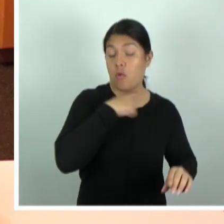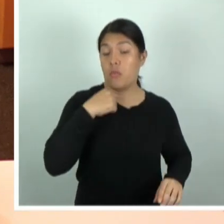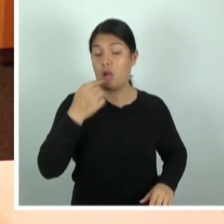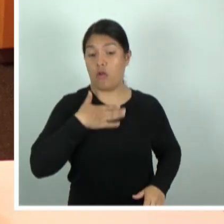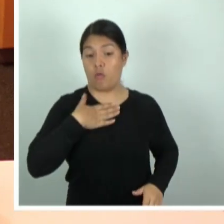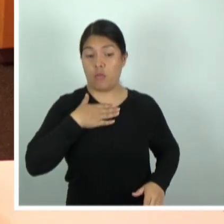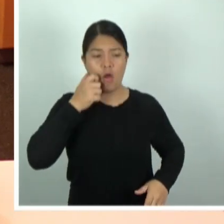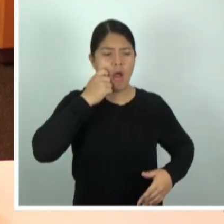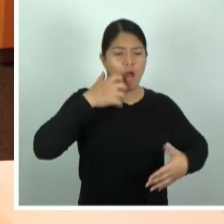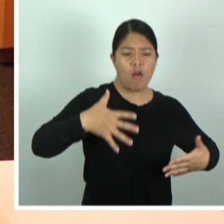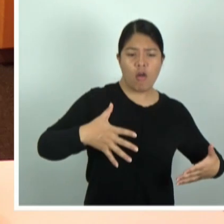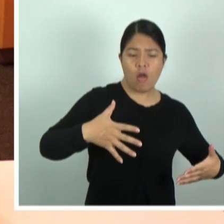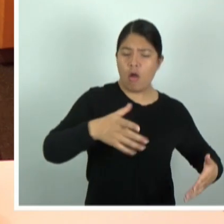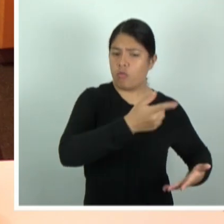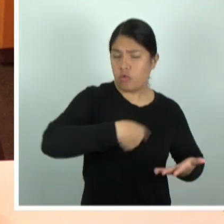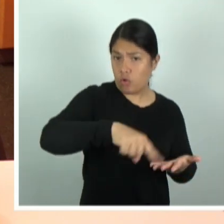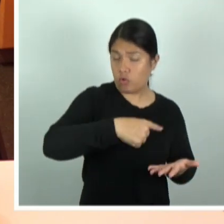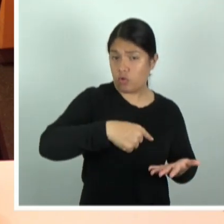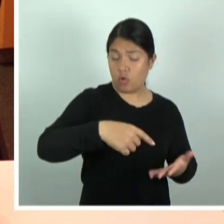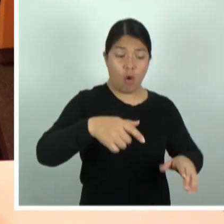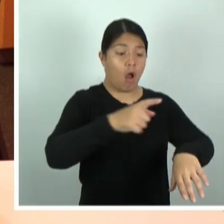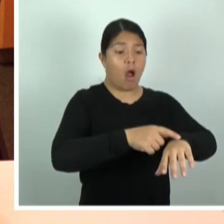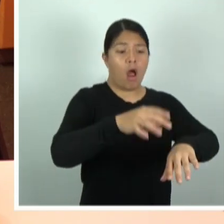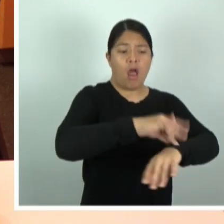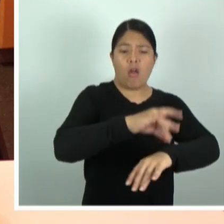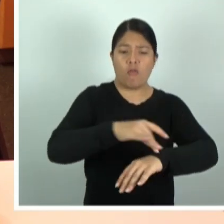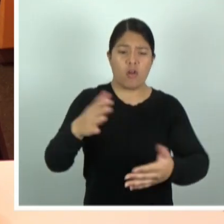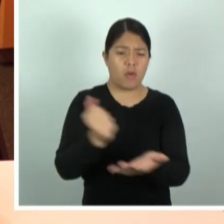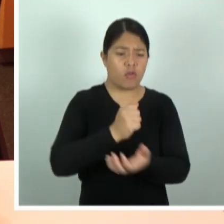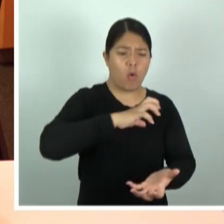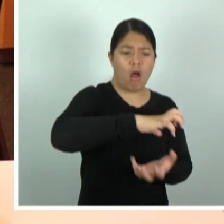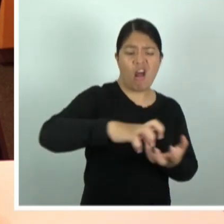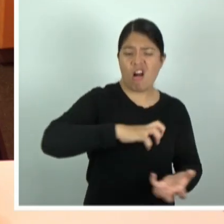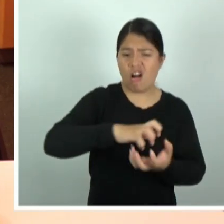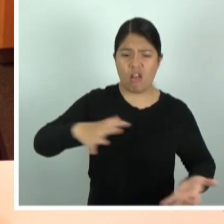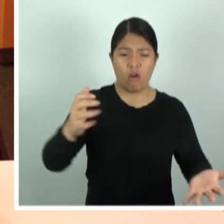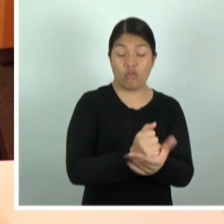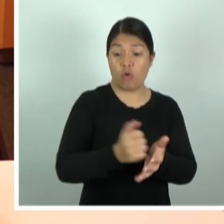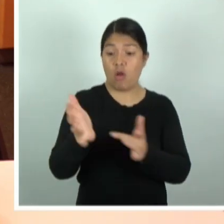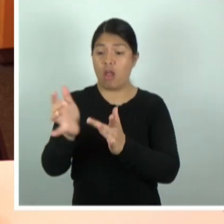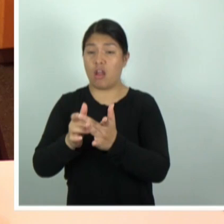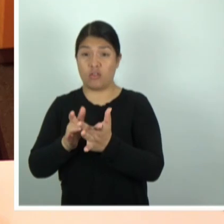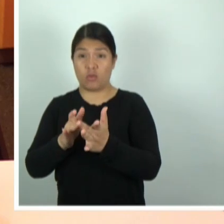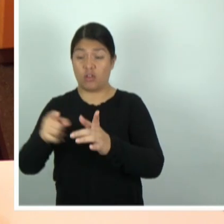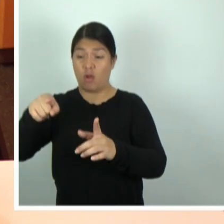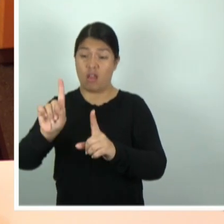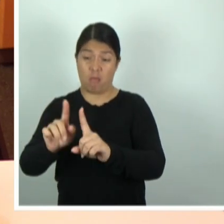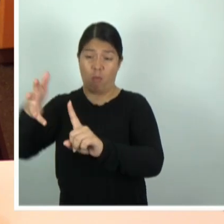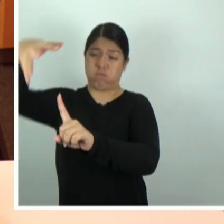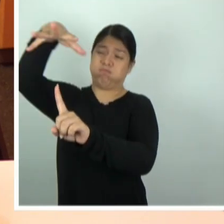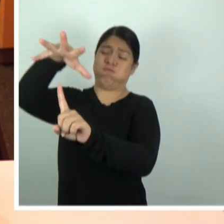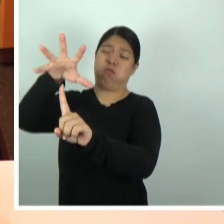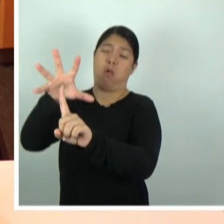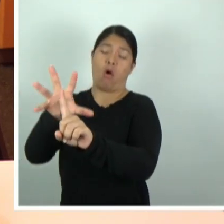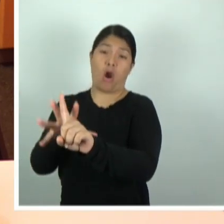nuestra enfermedad, toda nuestra rebelión, dice la Biblia, vino sobre Él. Y Él pagó por